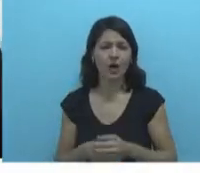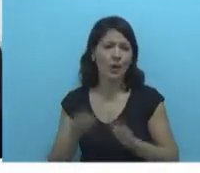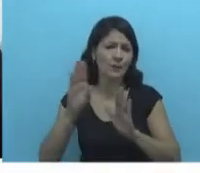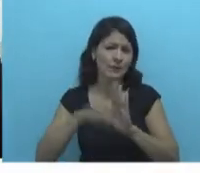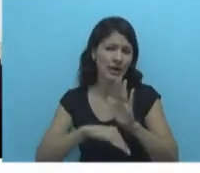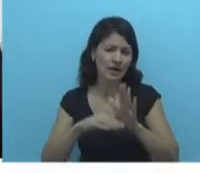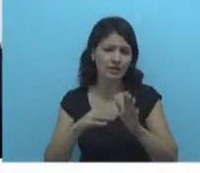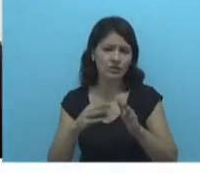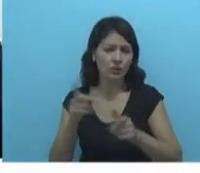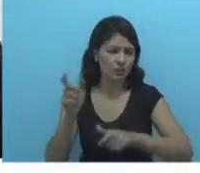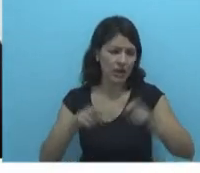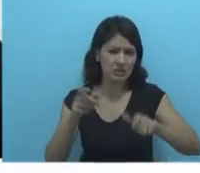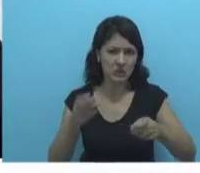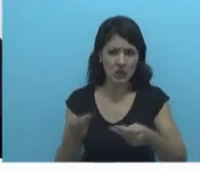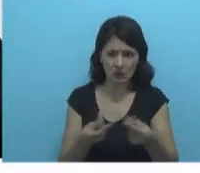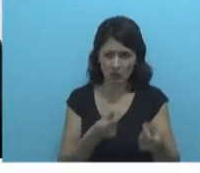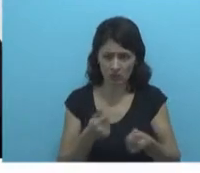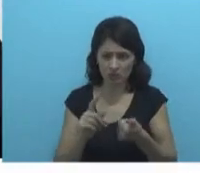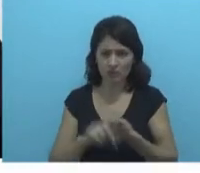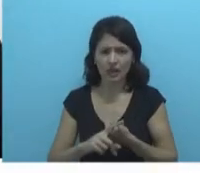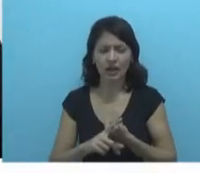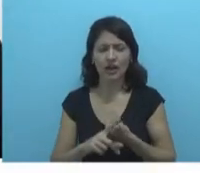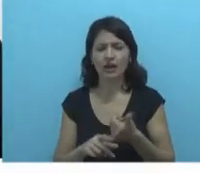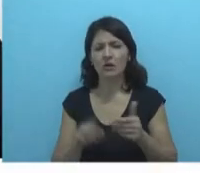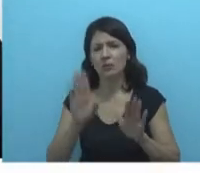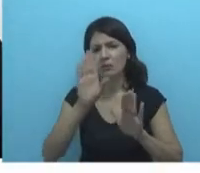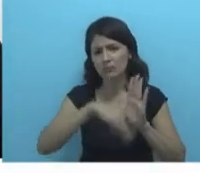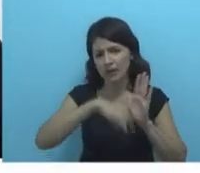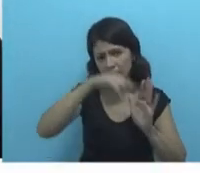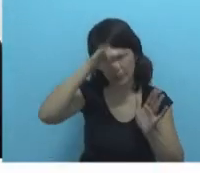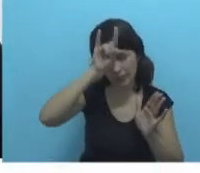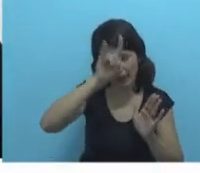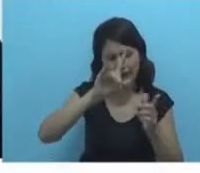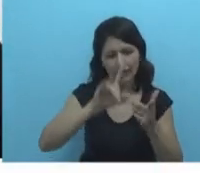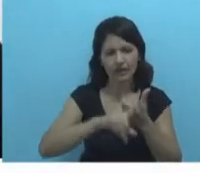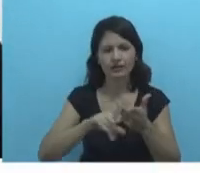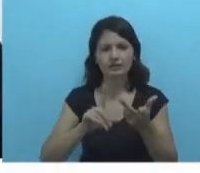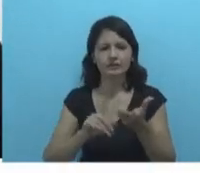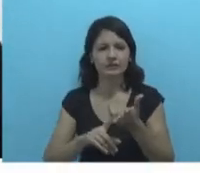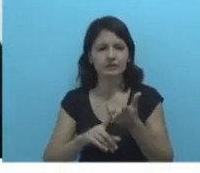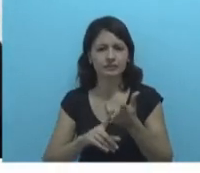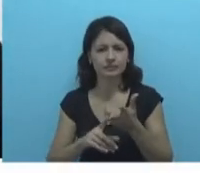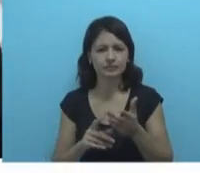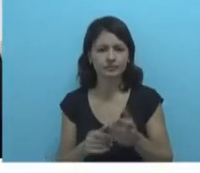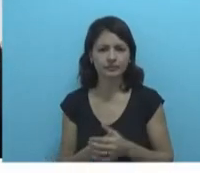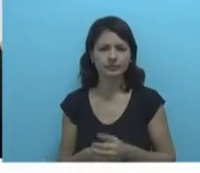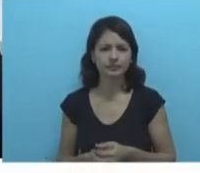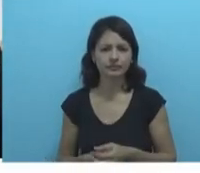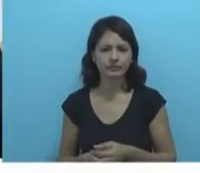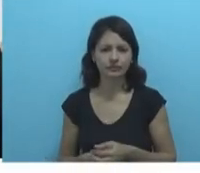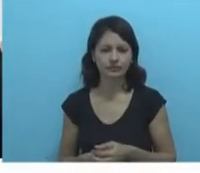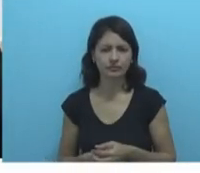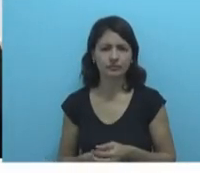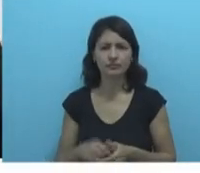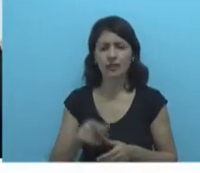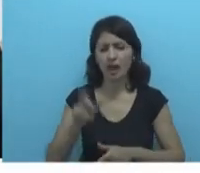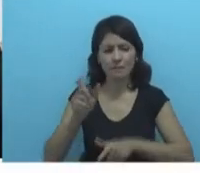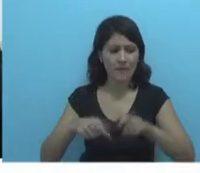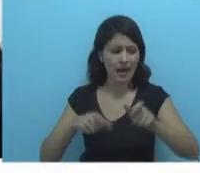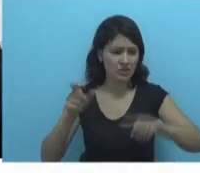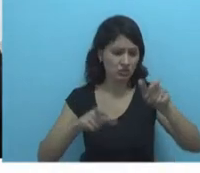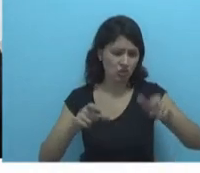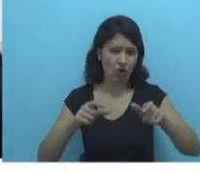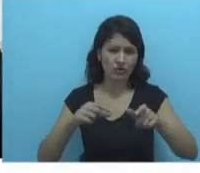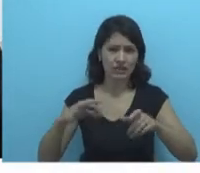oferta, que bajáramos el stock ganadero, que perdiéramos mercados y que los argentinos en